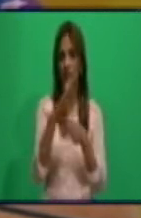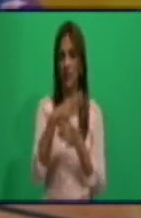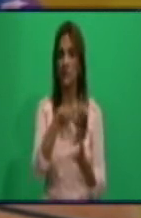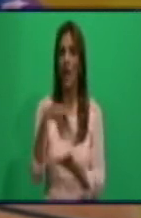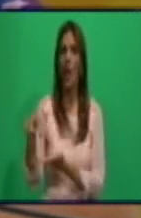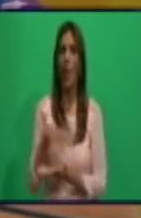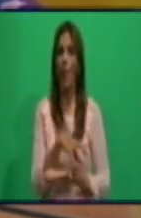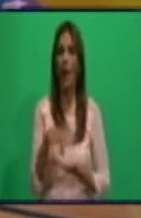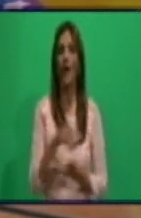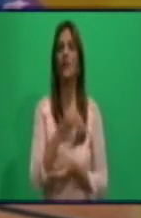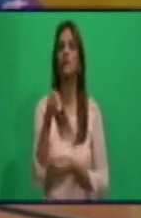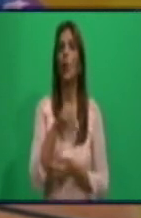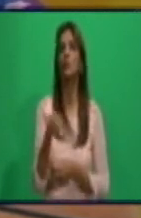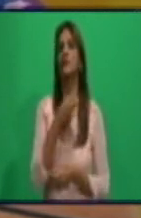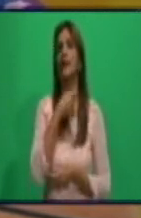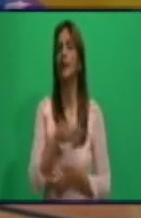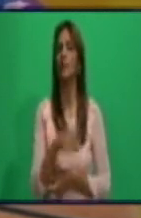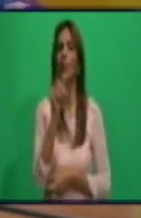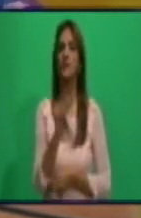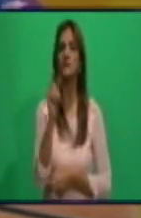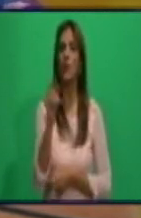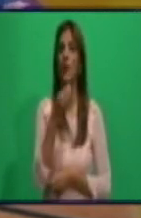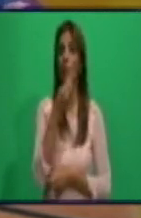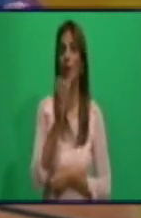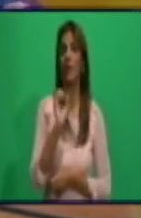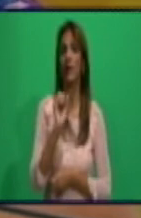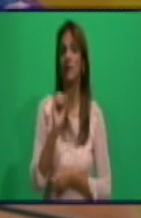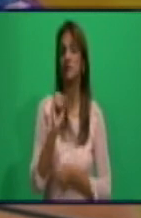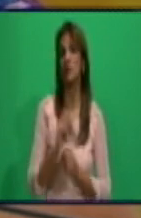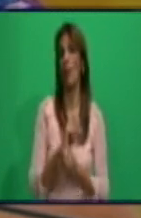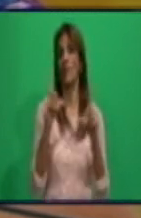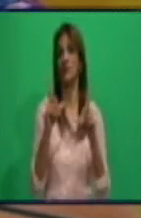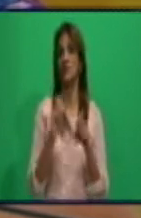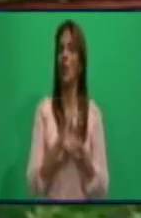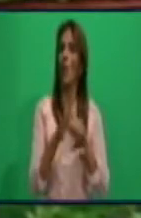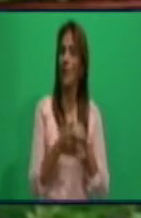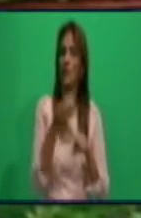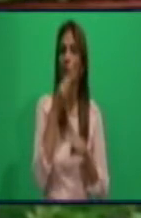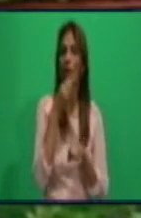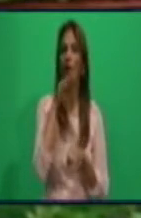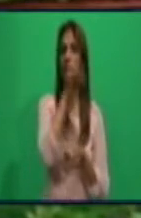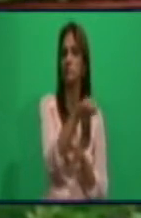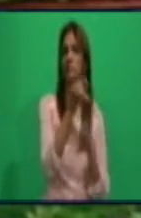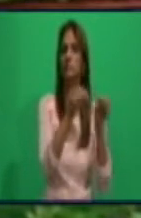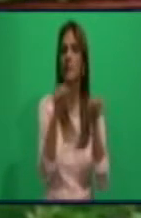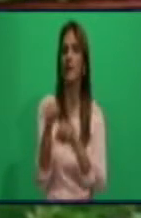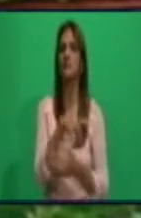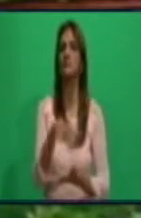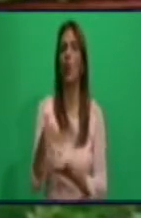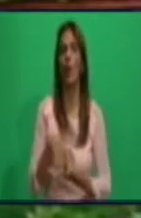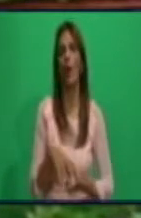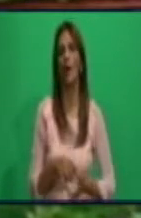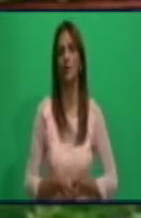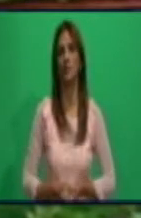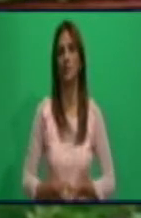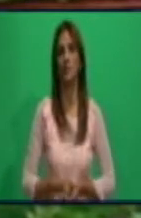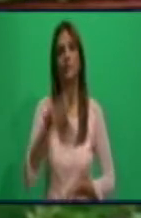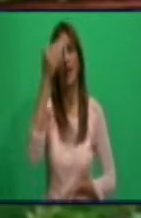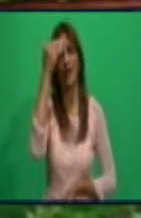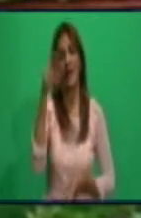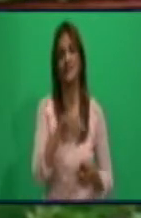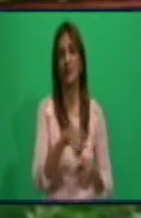los sospechosos y los contactos de los casos confirmados gracias a la vicegobernadora a la compañera yanexi terry gutiérrez por